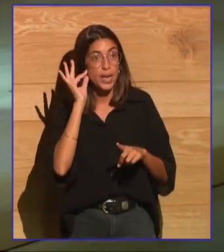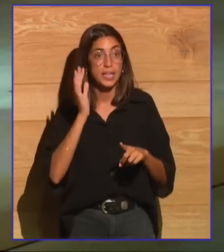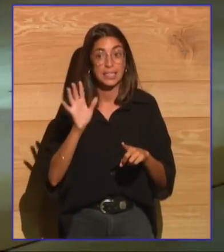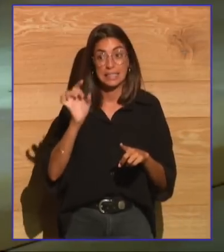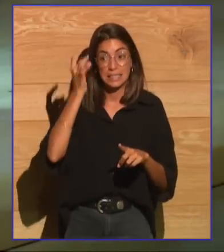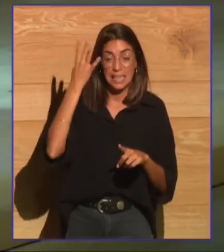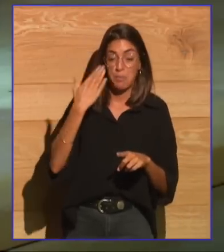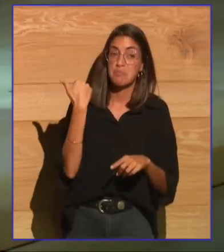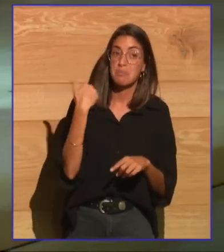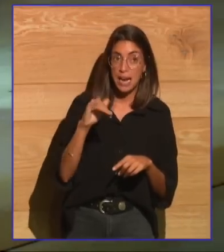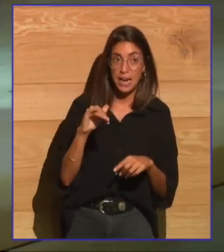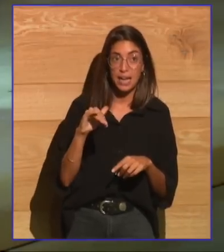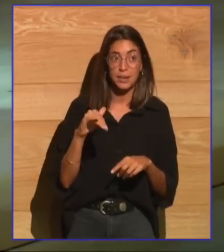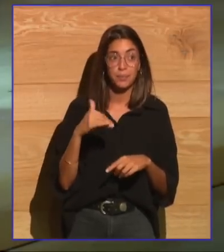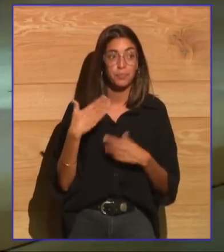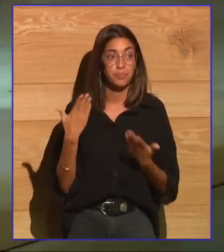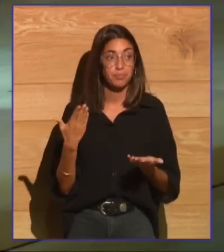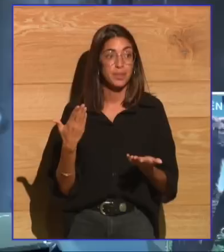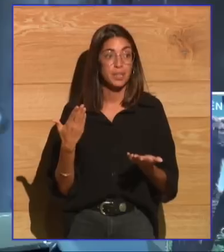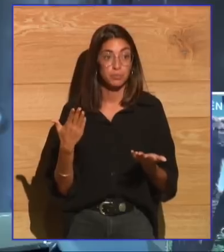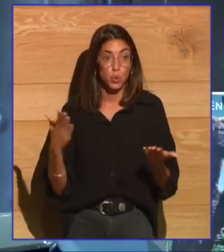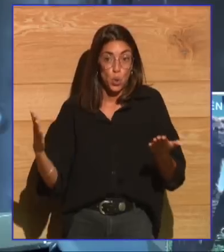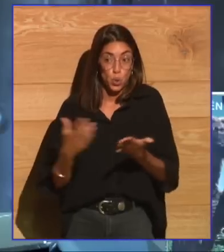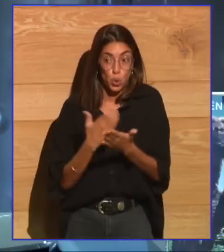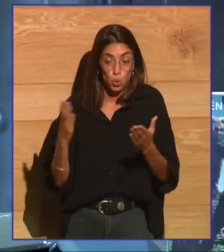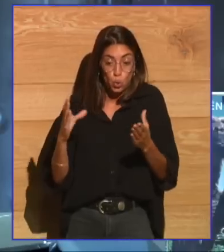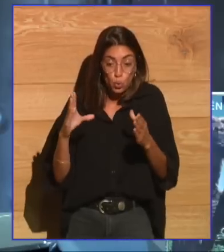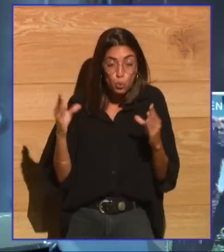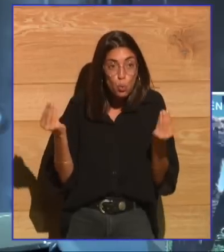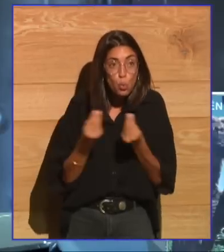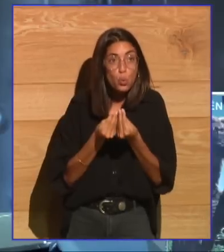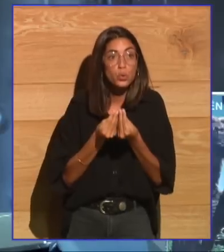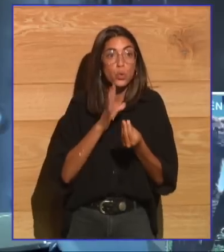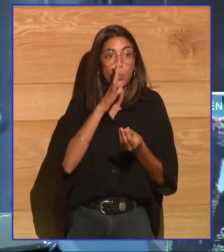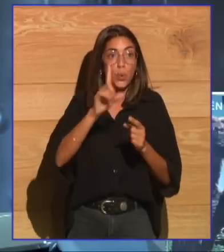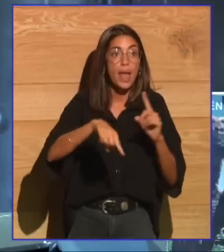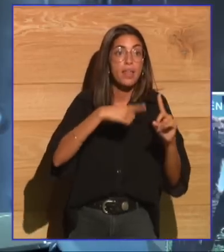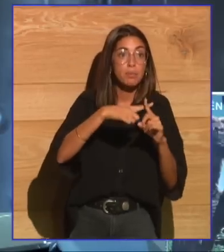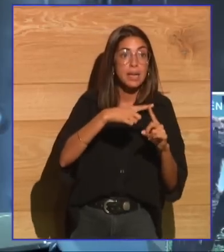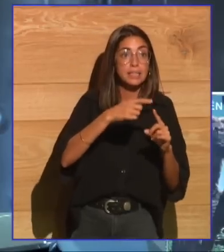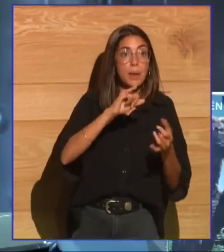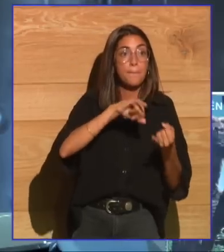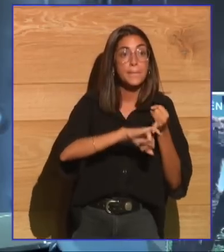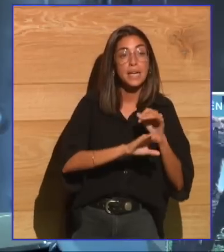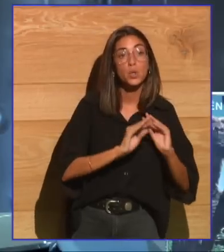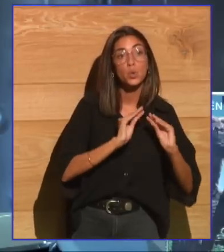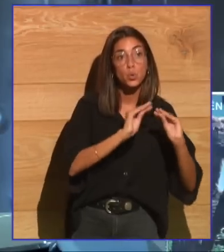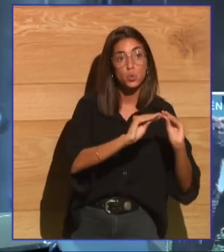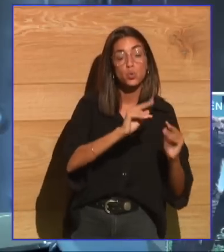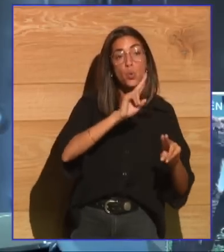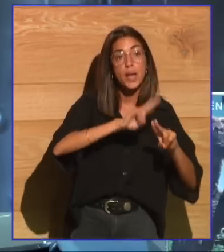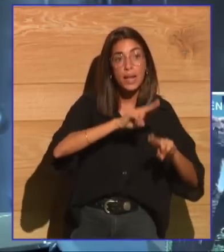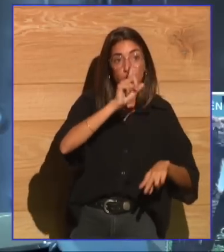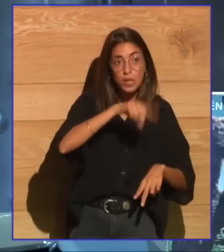serlo con quita todo porque además incluso con su marido es negro y que sufre sus propios padecimientos por